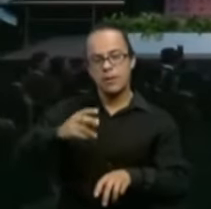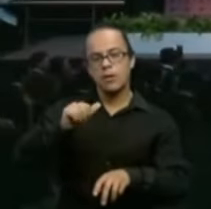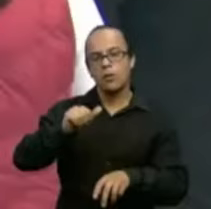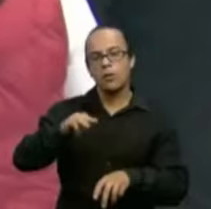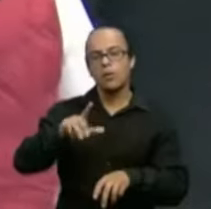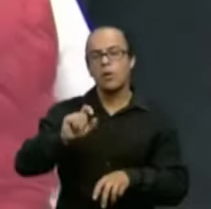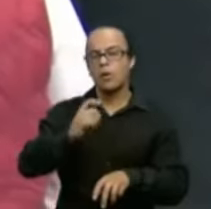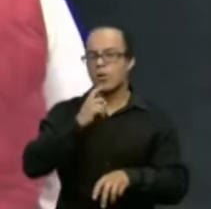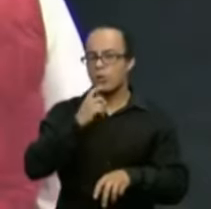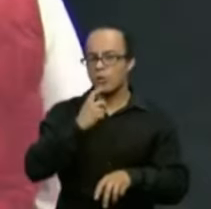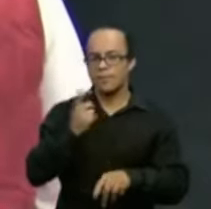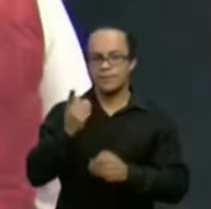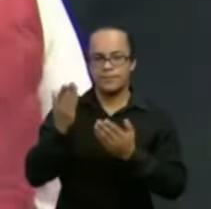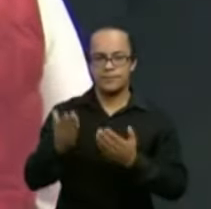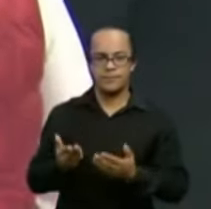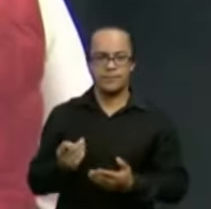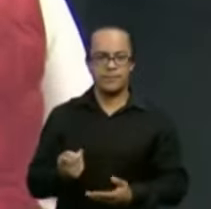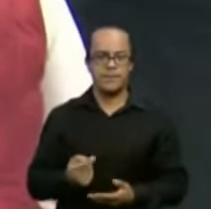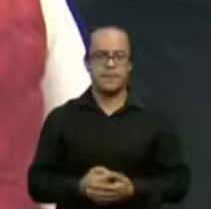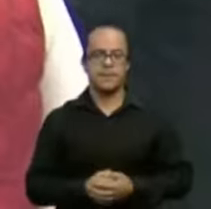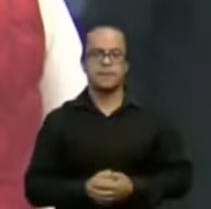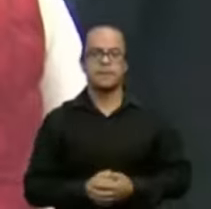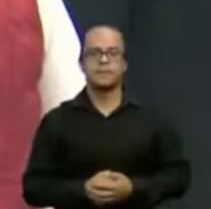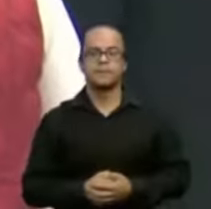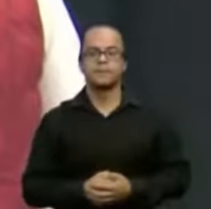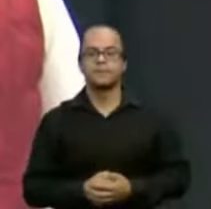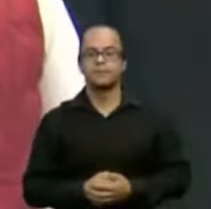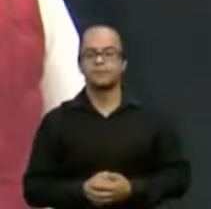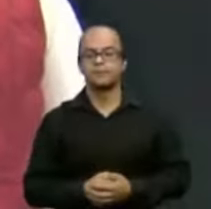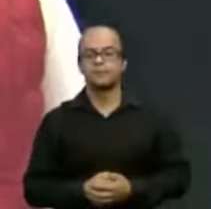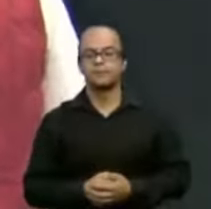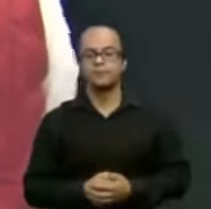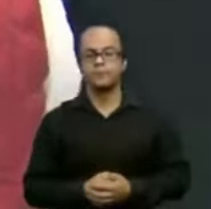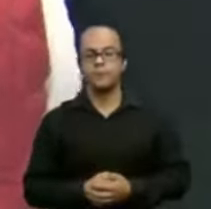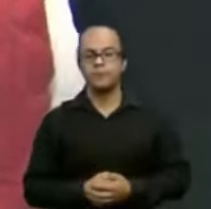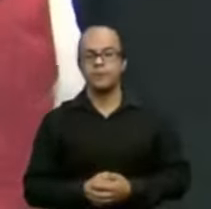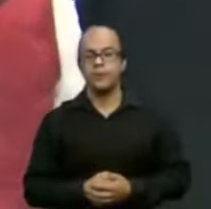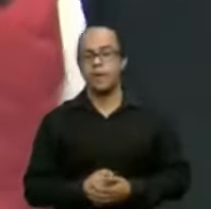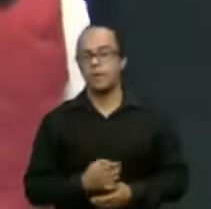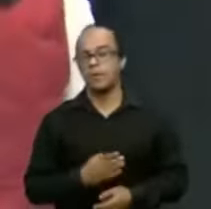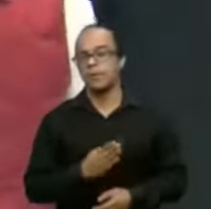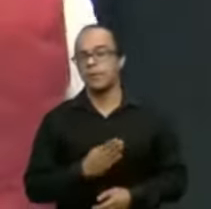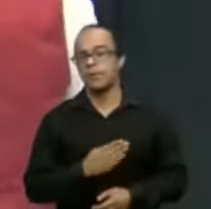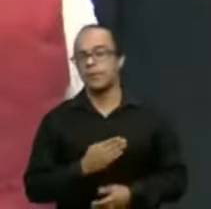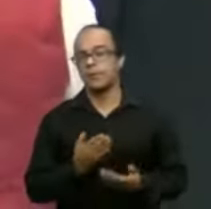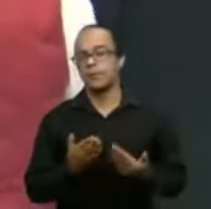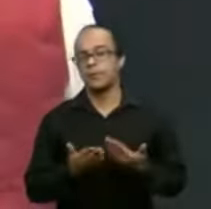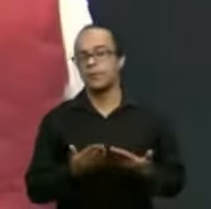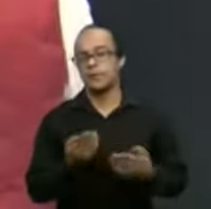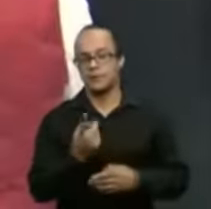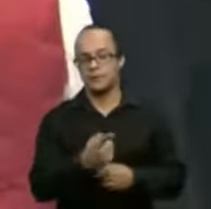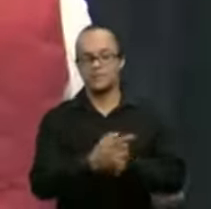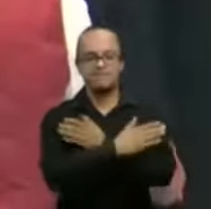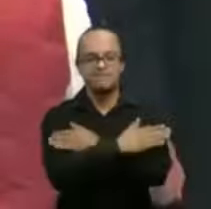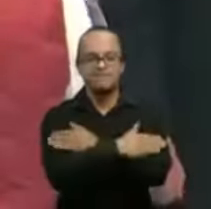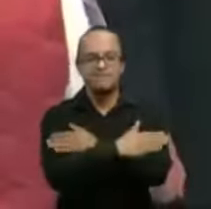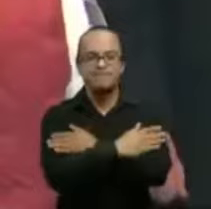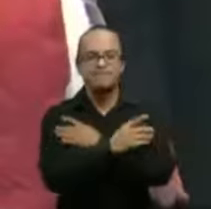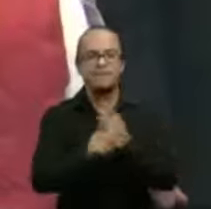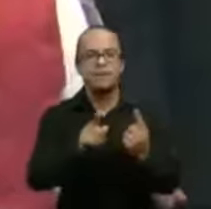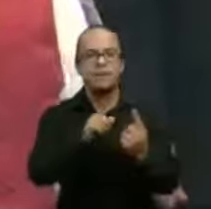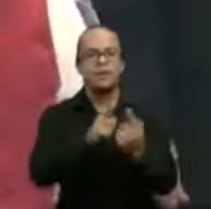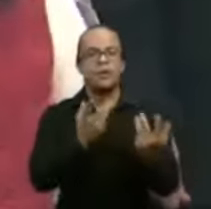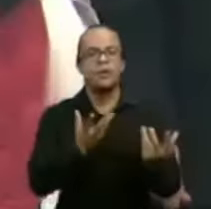la República, el presidente Andrés Manuel López Obrador. Así que bueno, pues ahí el abrazo que se da